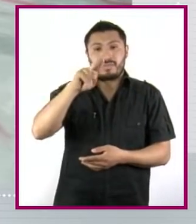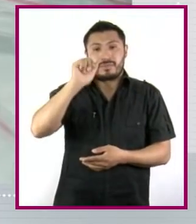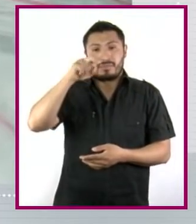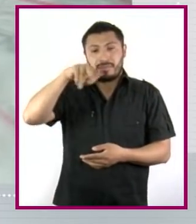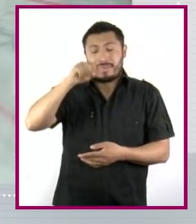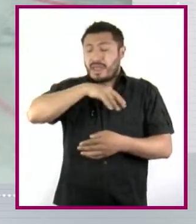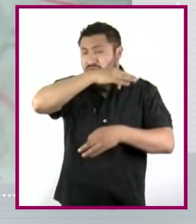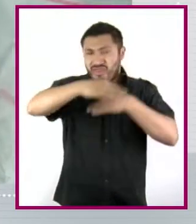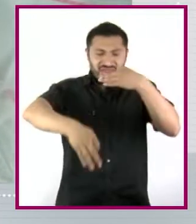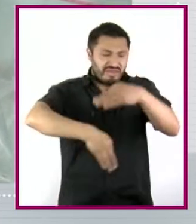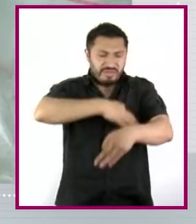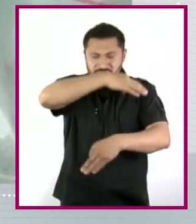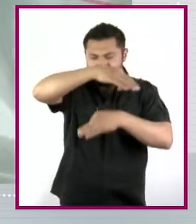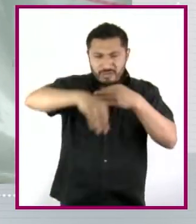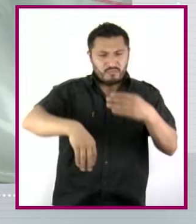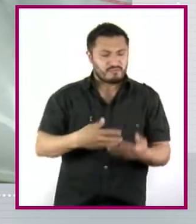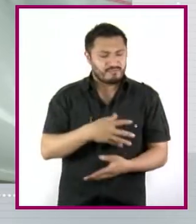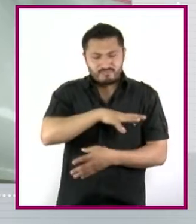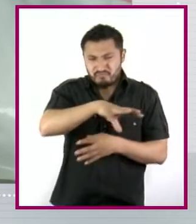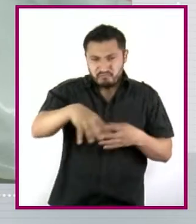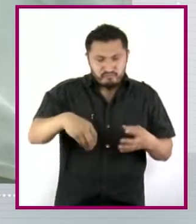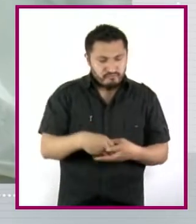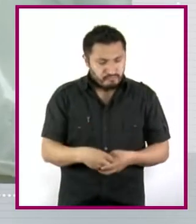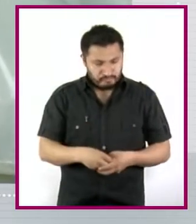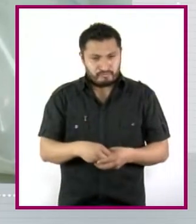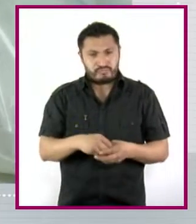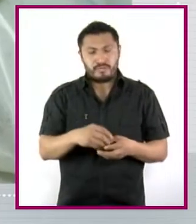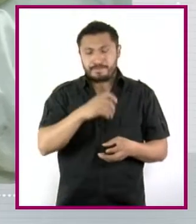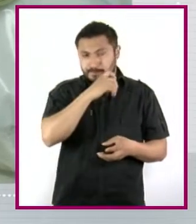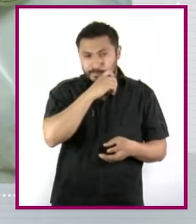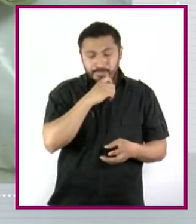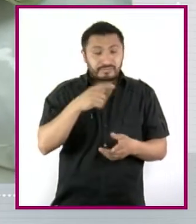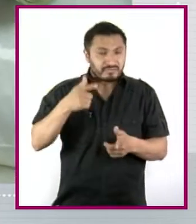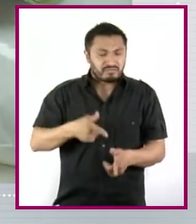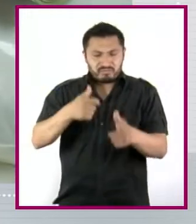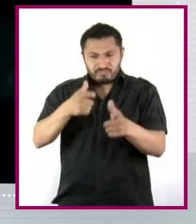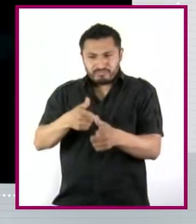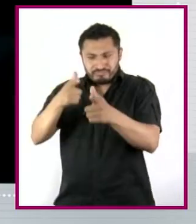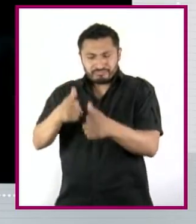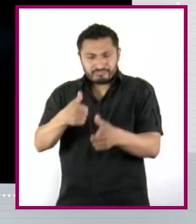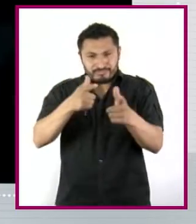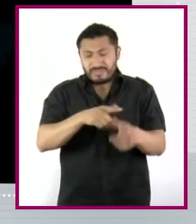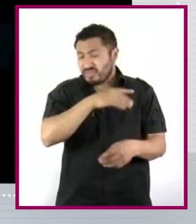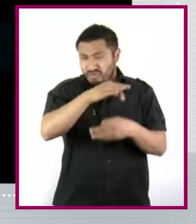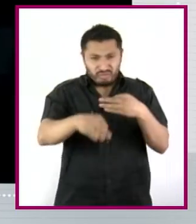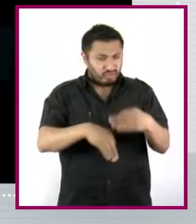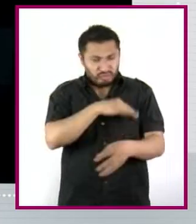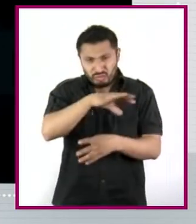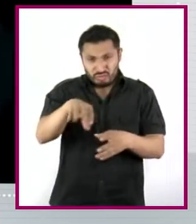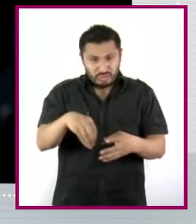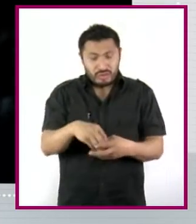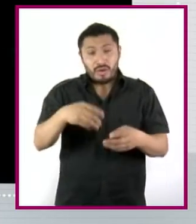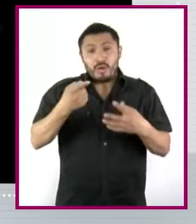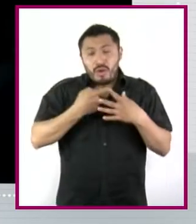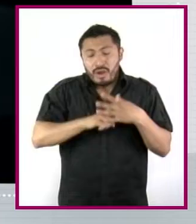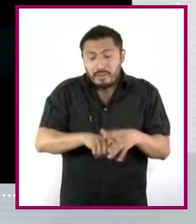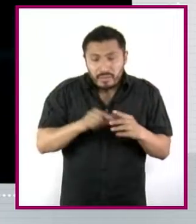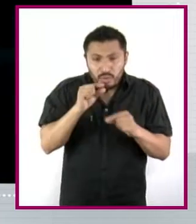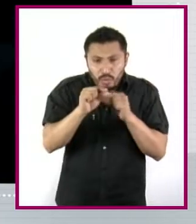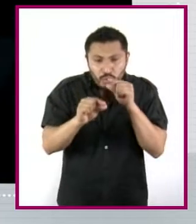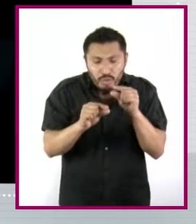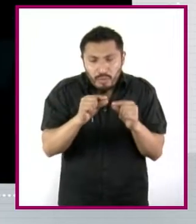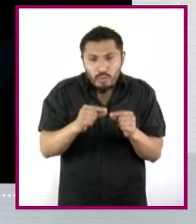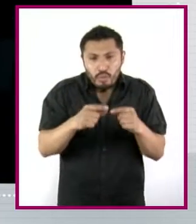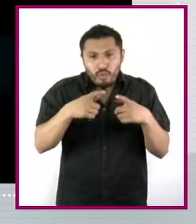y el tráfico de drogas y el tráfico de armas que conllevaba también, empezó a crecer de